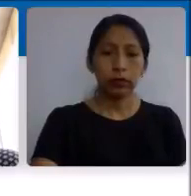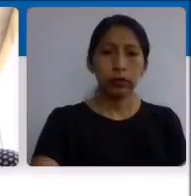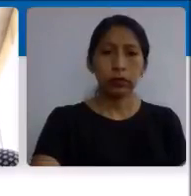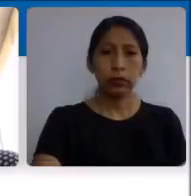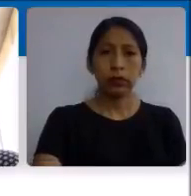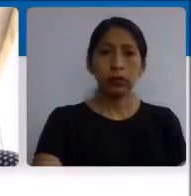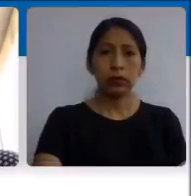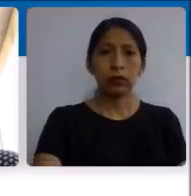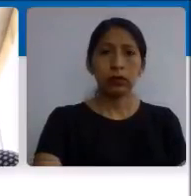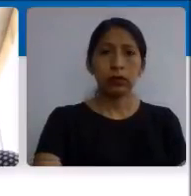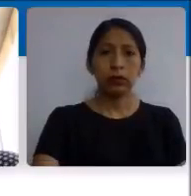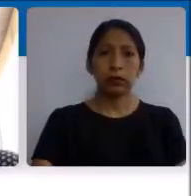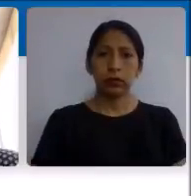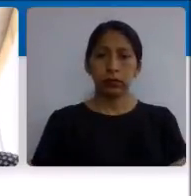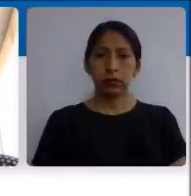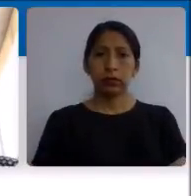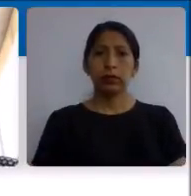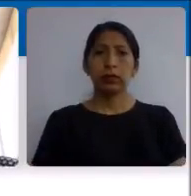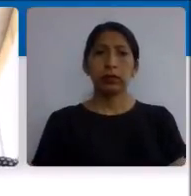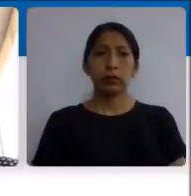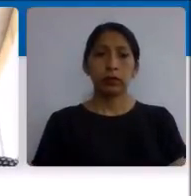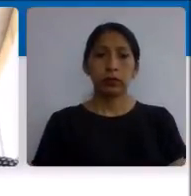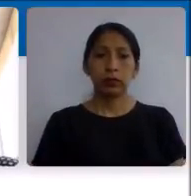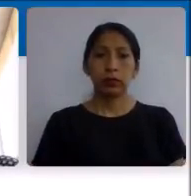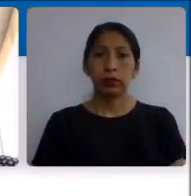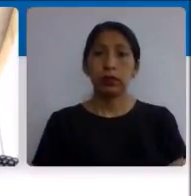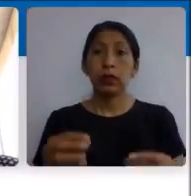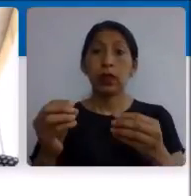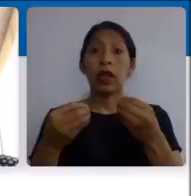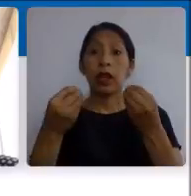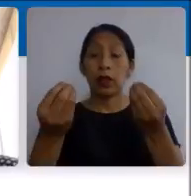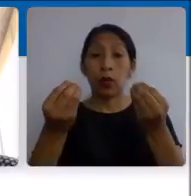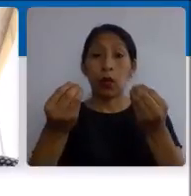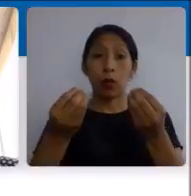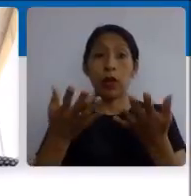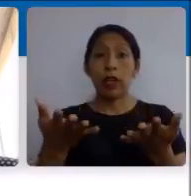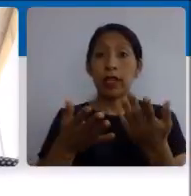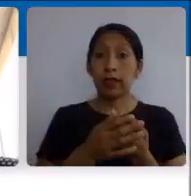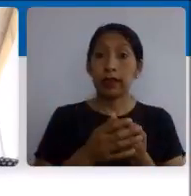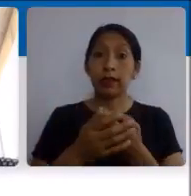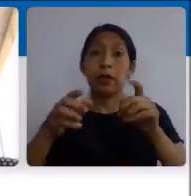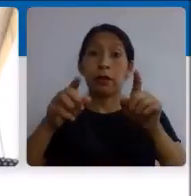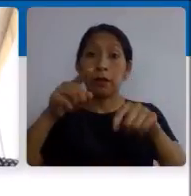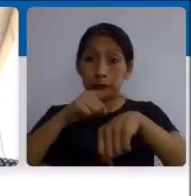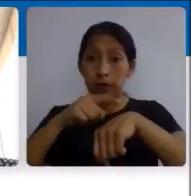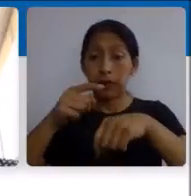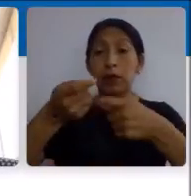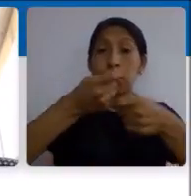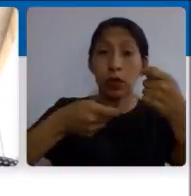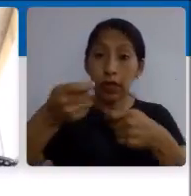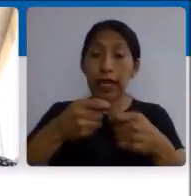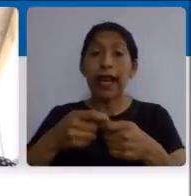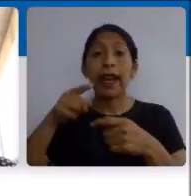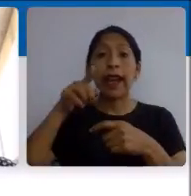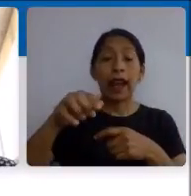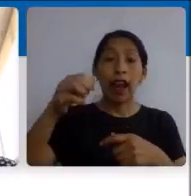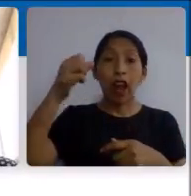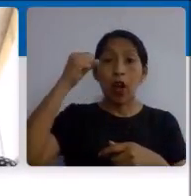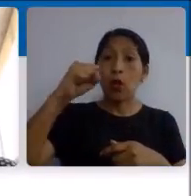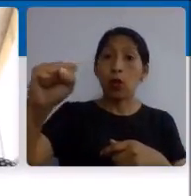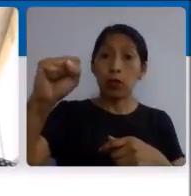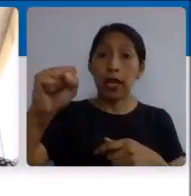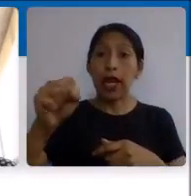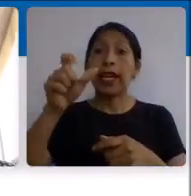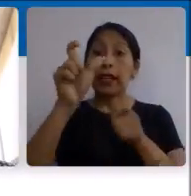¿no? ¿Cuál es la cadena comercial? ¿A qué me estoy refiriendo? Me estoy refiriendo a los agentes de viajes y a los tour operadores,